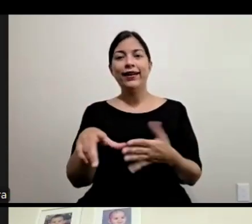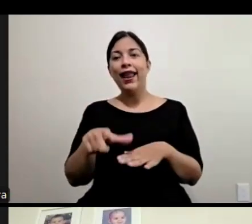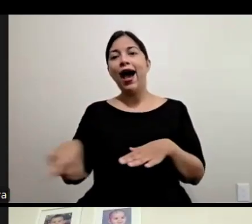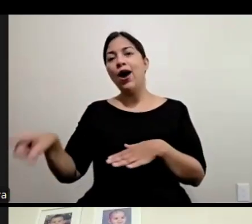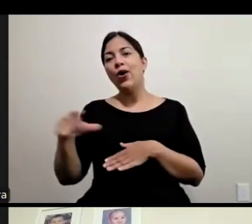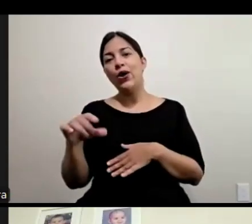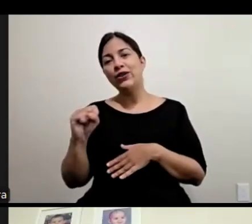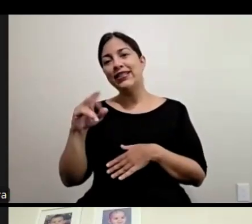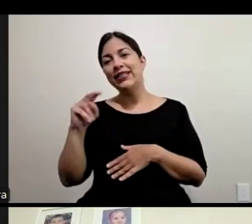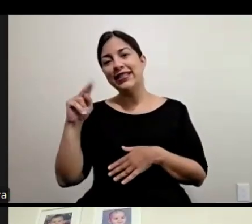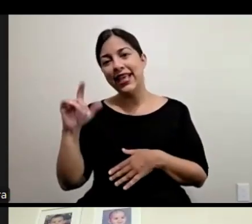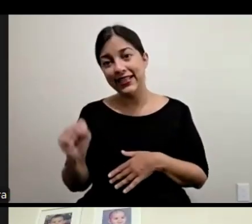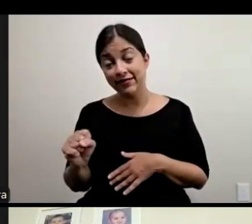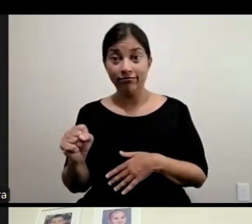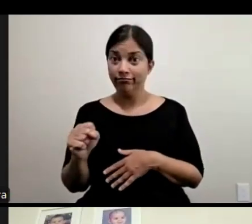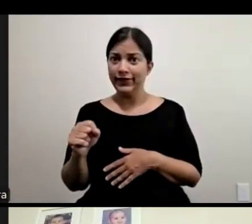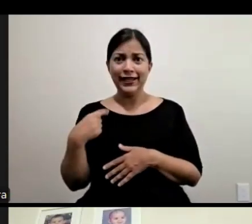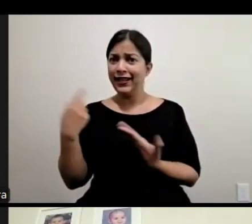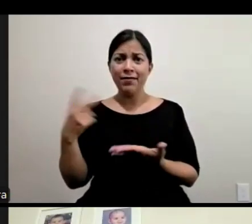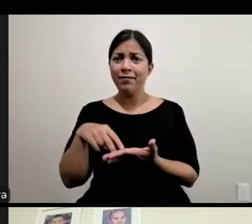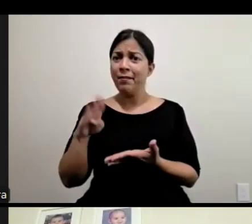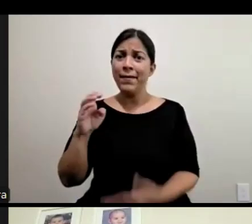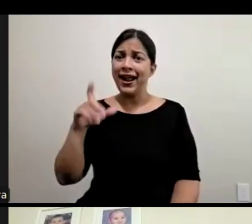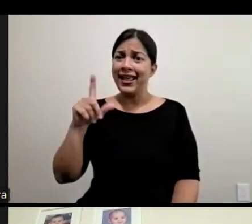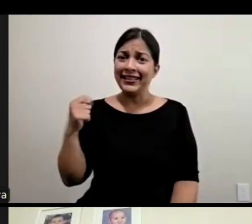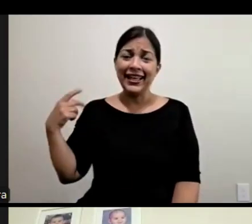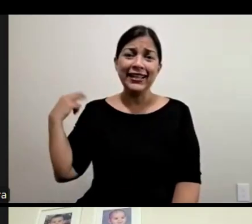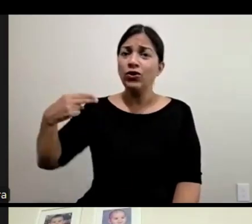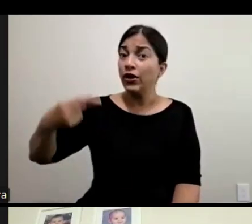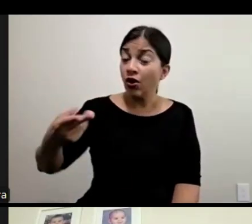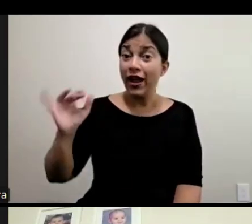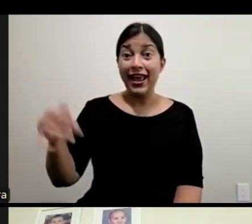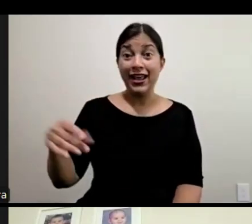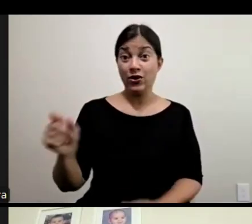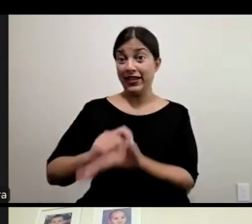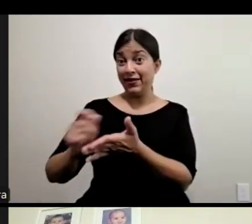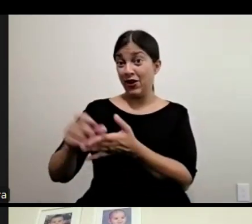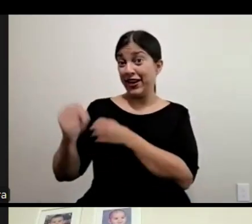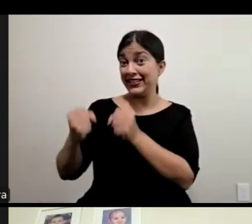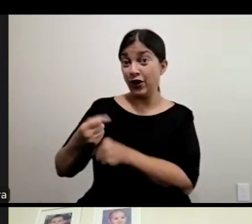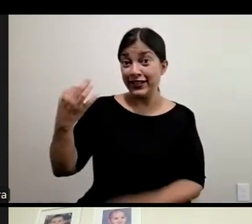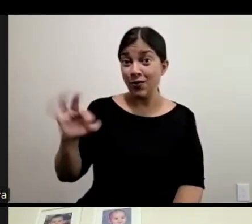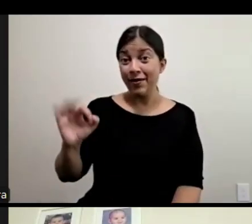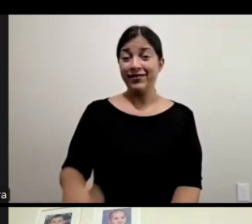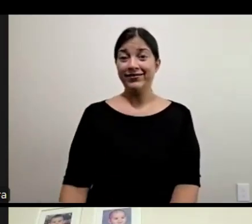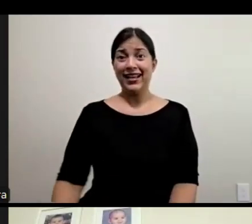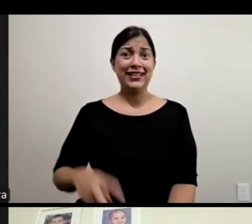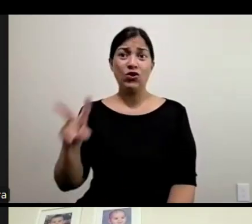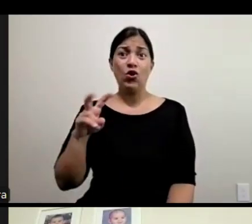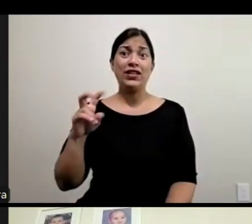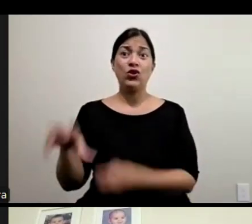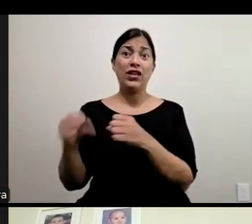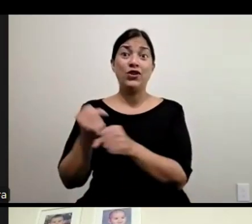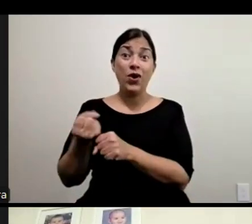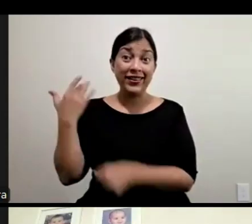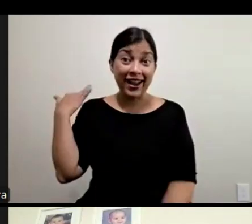danza histórica también, si tú lo vienes a ver. ¿Por qué? Sí. Porque eso se escribió en el siglo XIX. Hace 200 años atrás, pues ya es